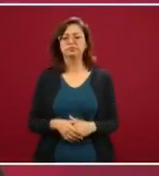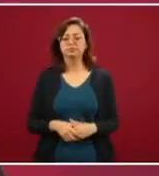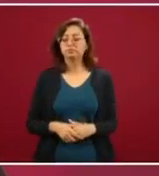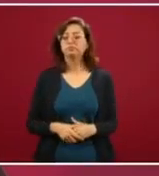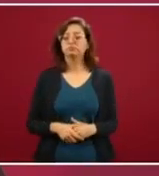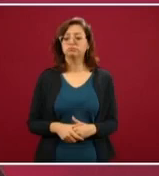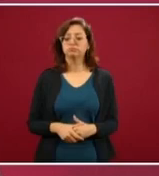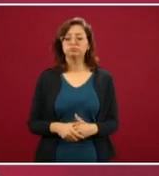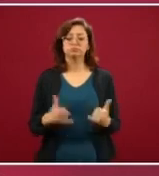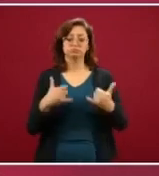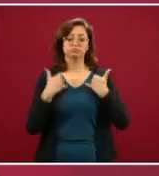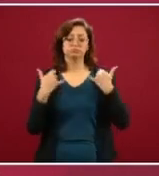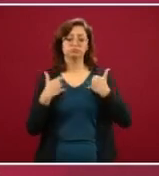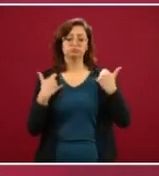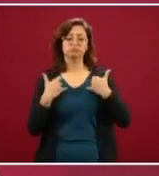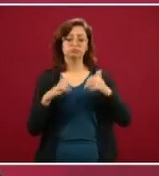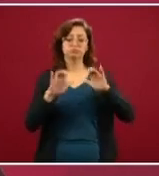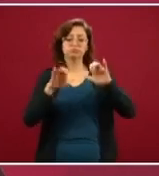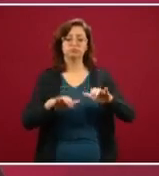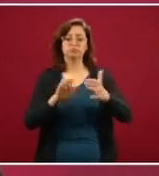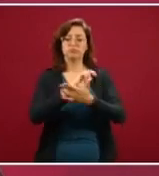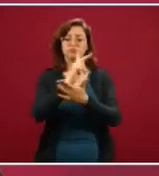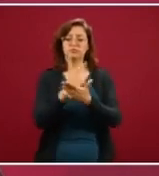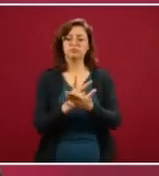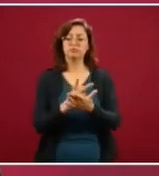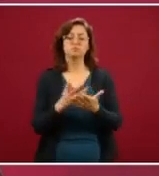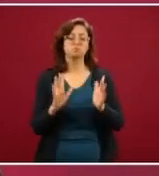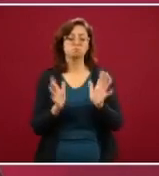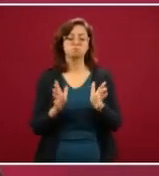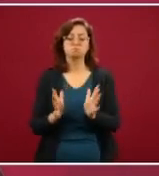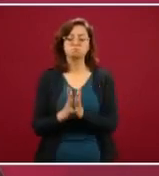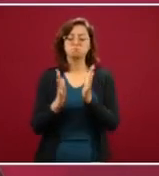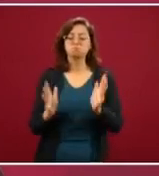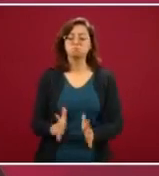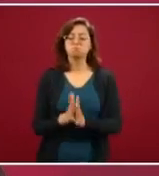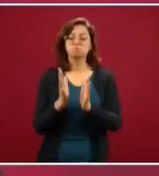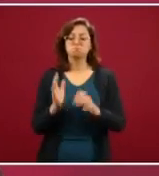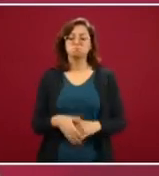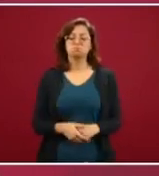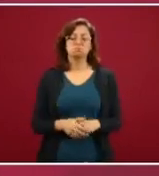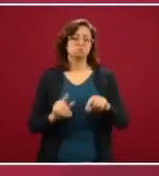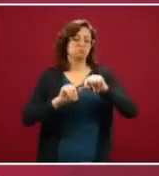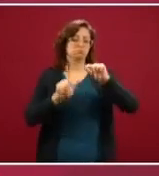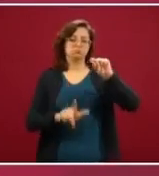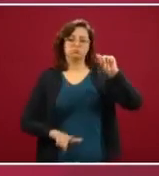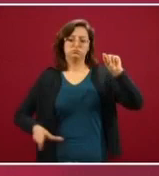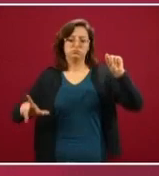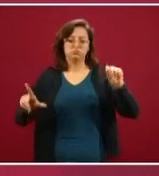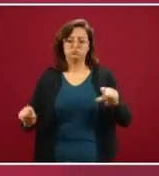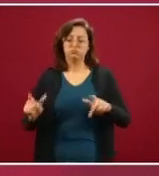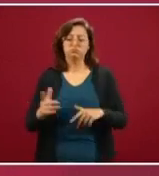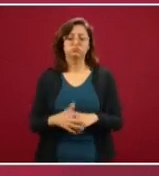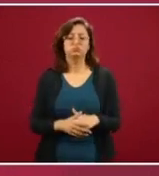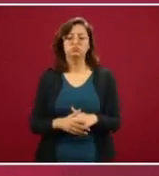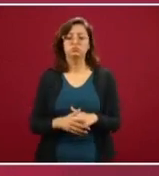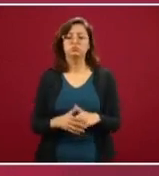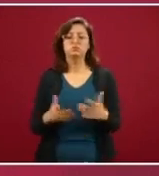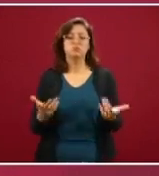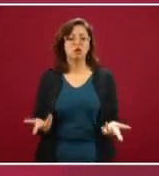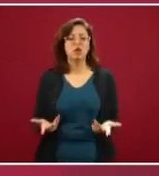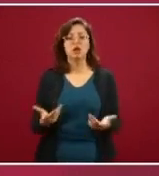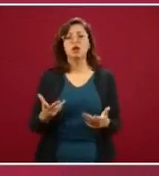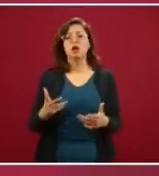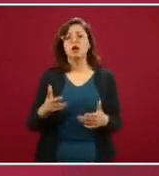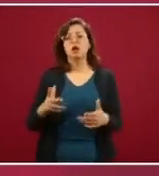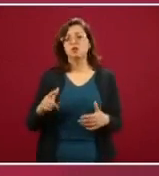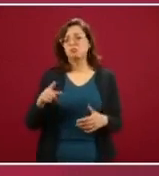jóvenes en el programa que están participando con nosotros en varias partes. Algunos están en el archivo, algunos